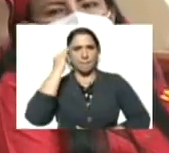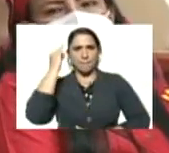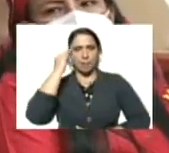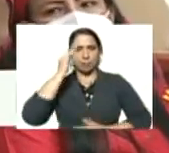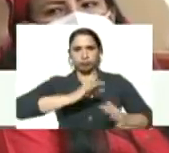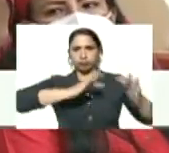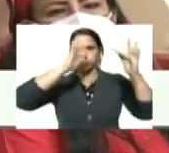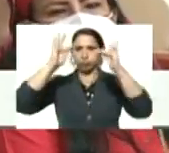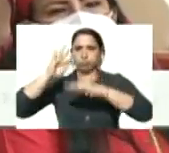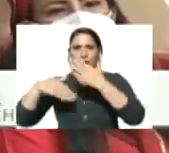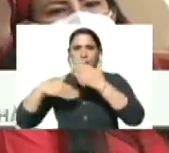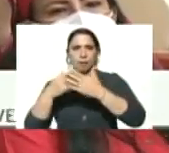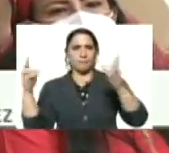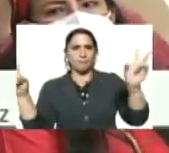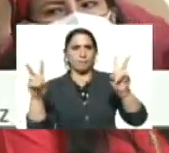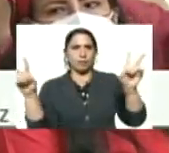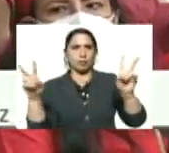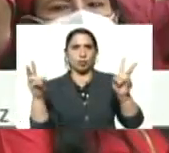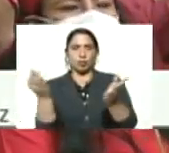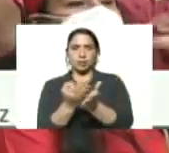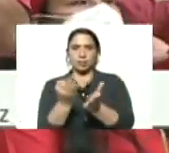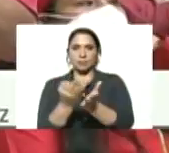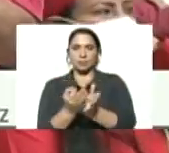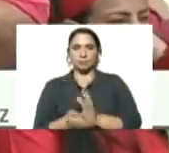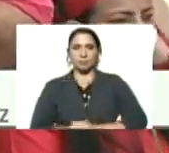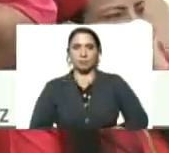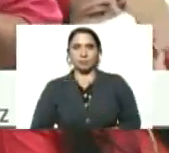legado. Hasta la victoria siempre, querido comandante.